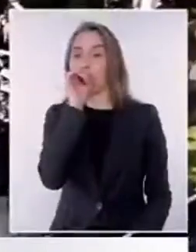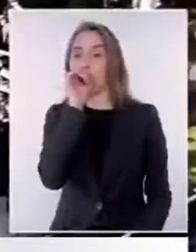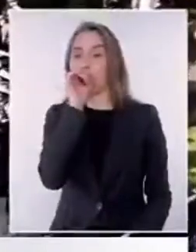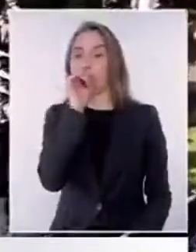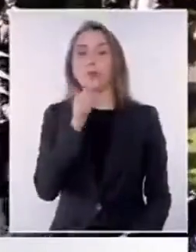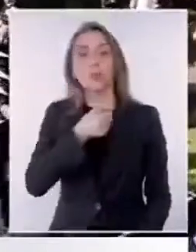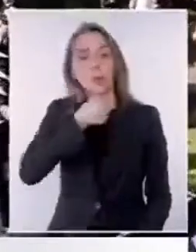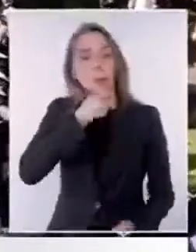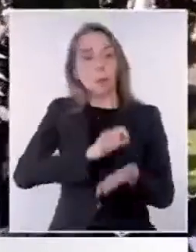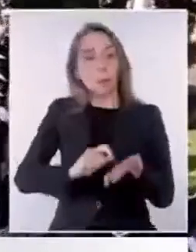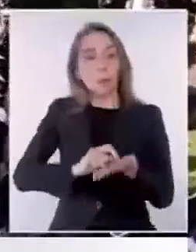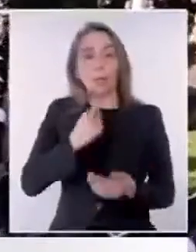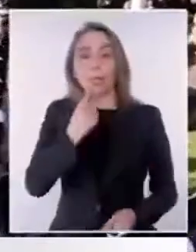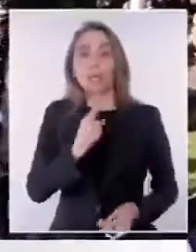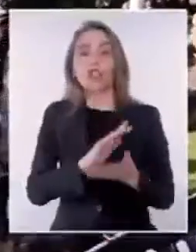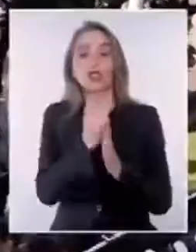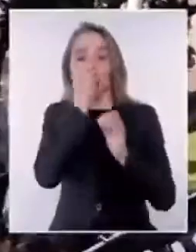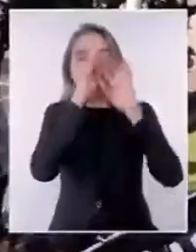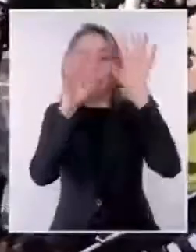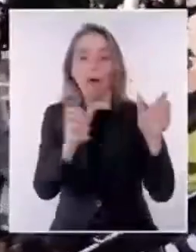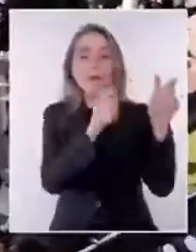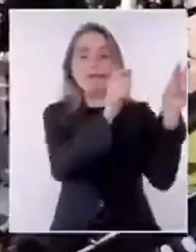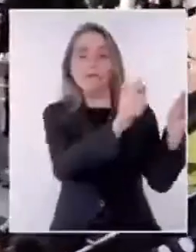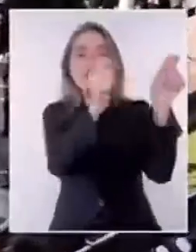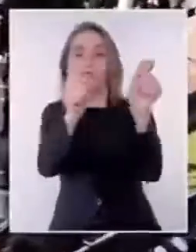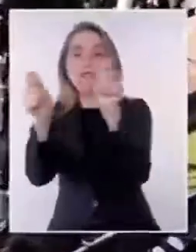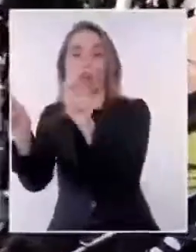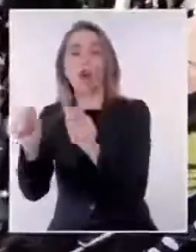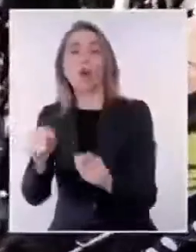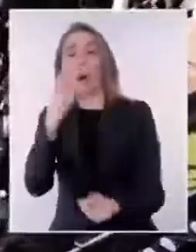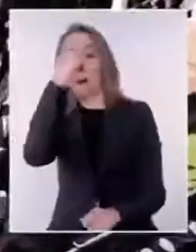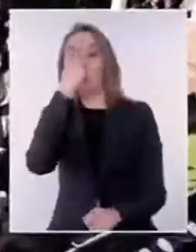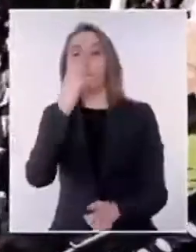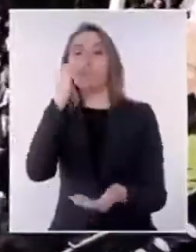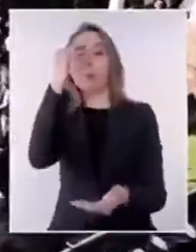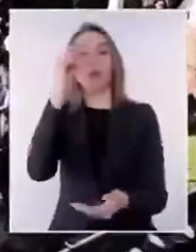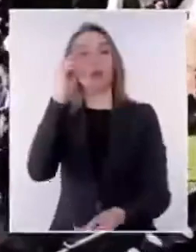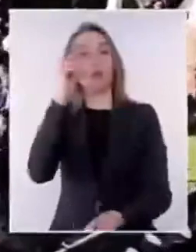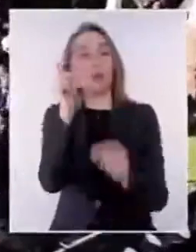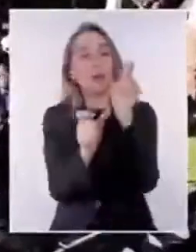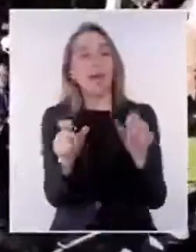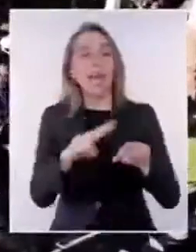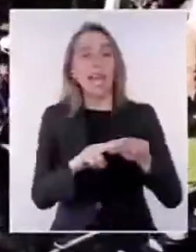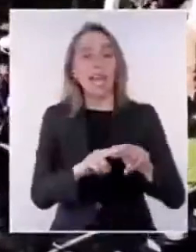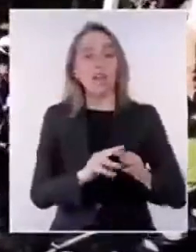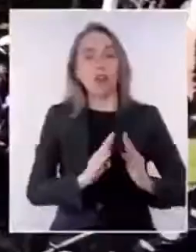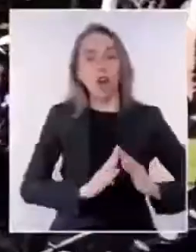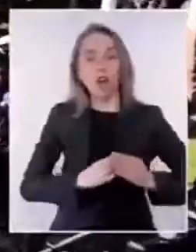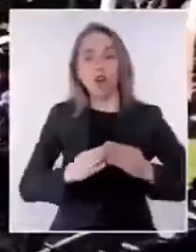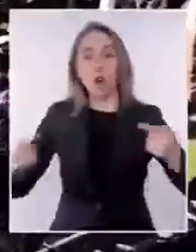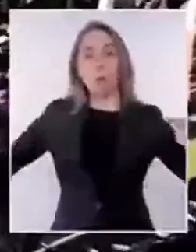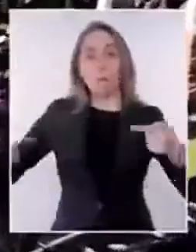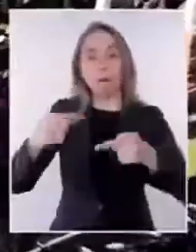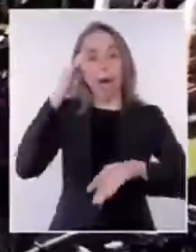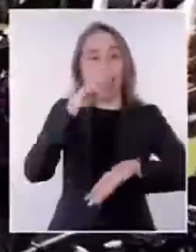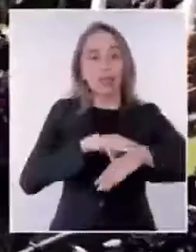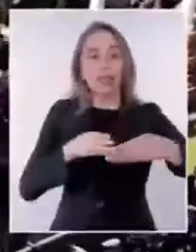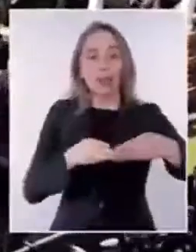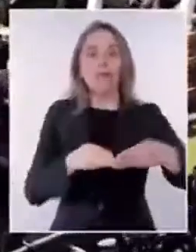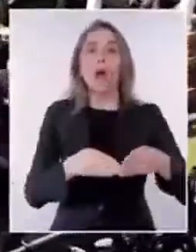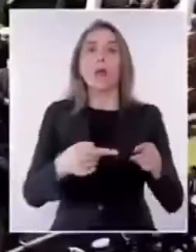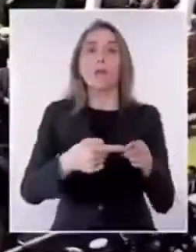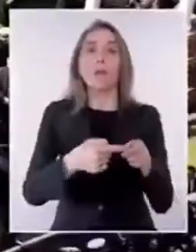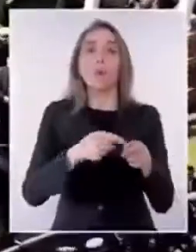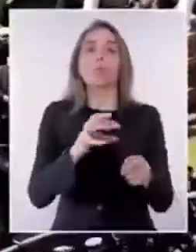Ya están colocadas todas las ofrendas florales acá en el monumento que recuerda a los héroes de los combates navales de Punta Gruesa y también el combate de naval de Iquique